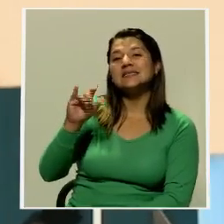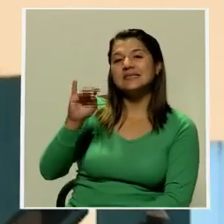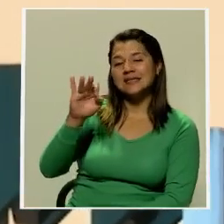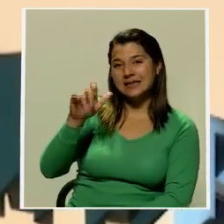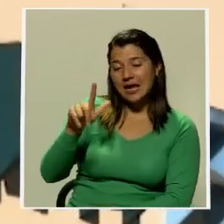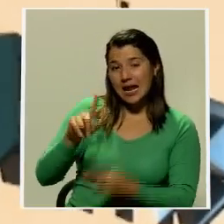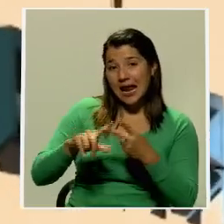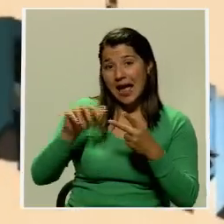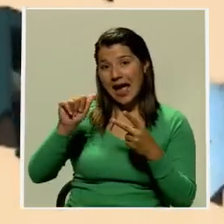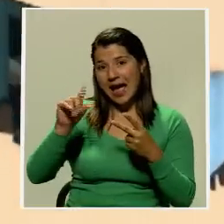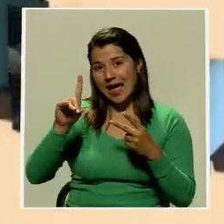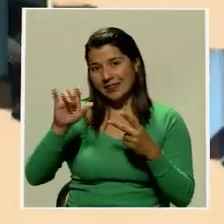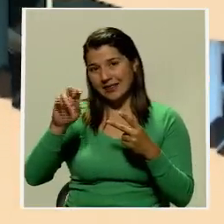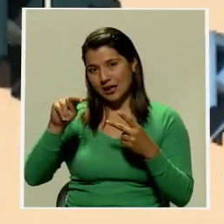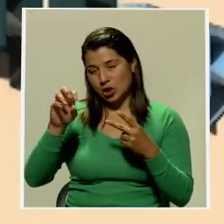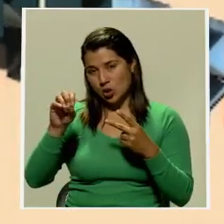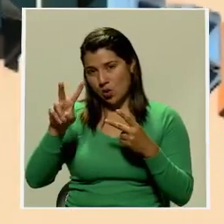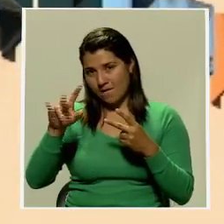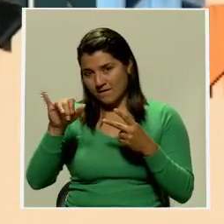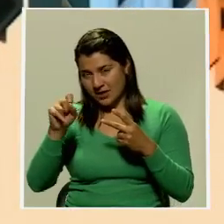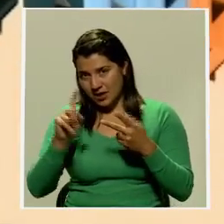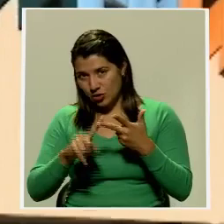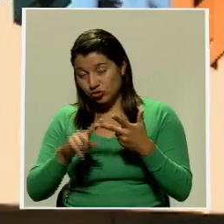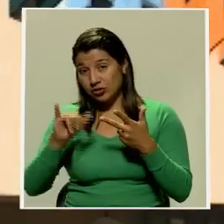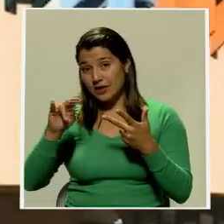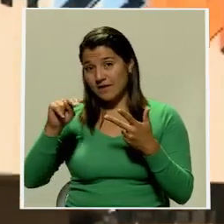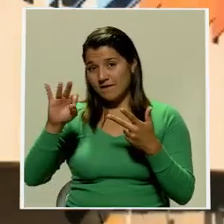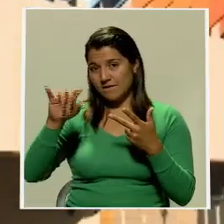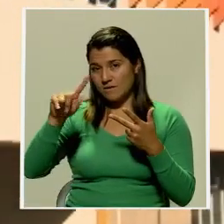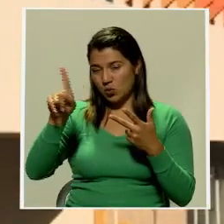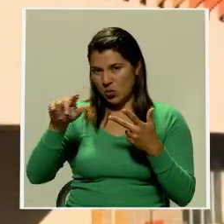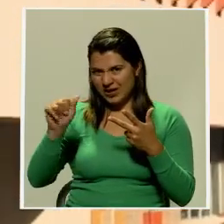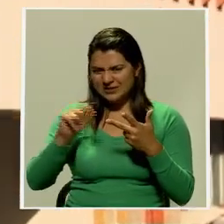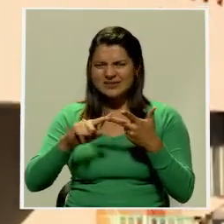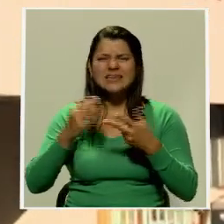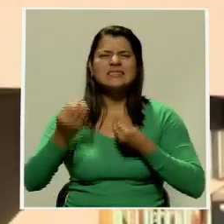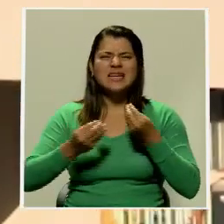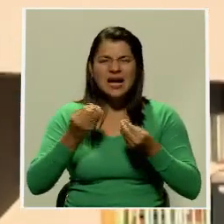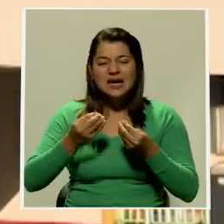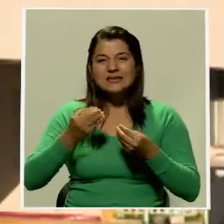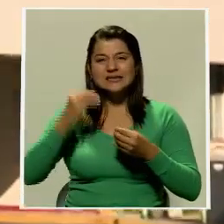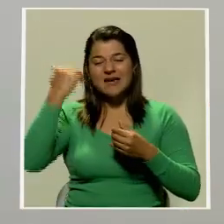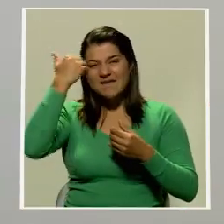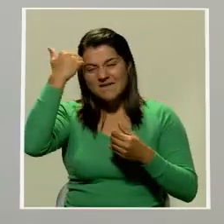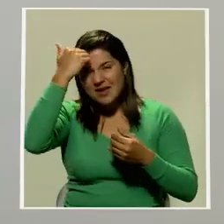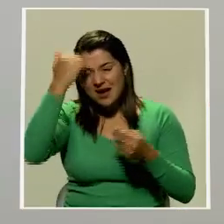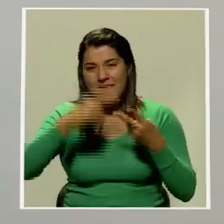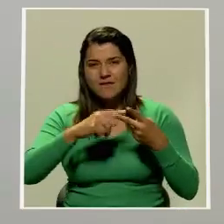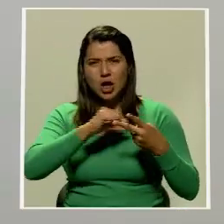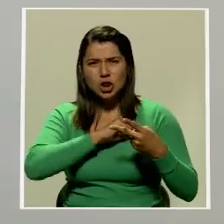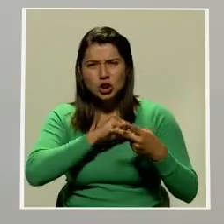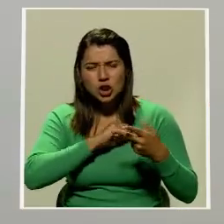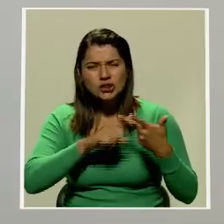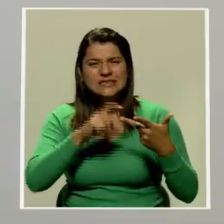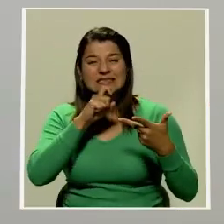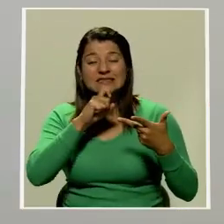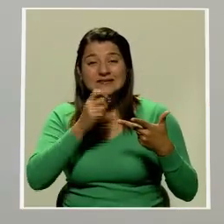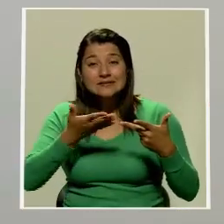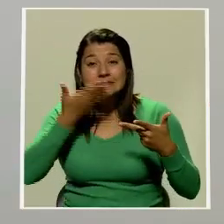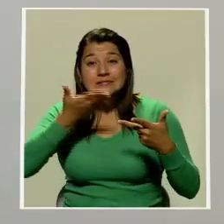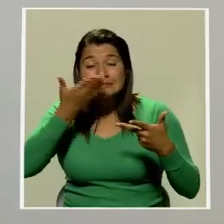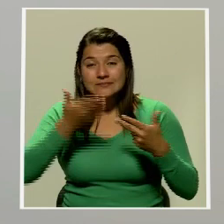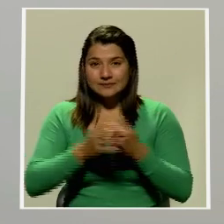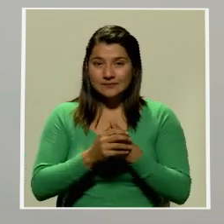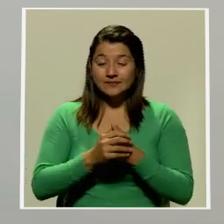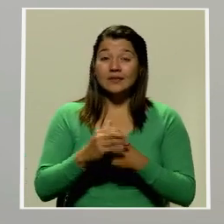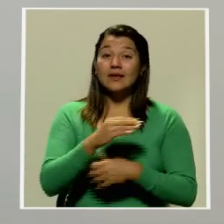parainfluenza, que provocan obstrucción nasal, tos, fiebre y dificultad respiratoria. Y también al virus